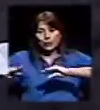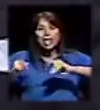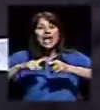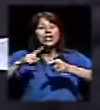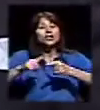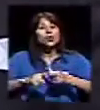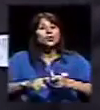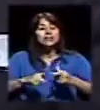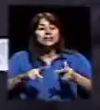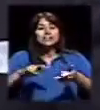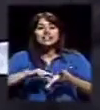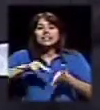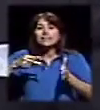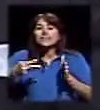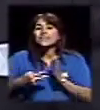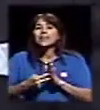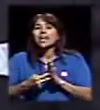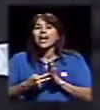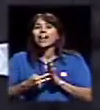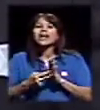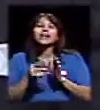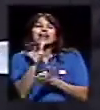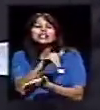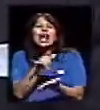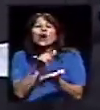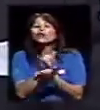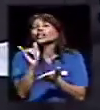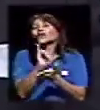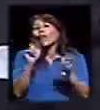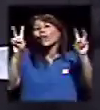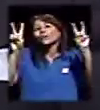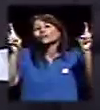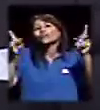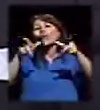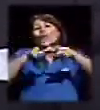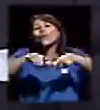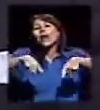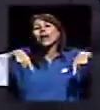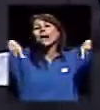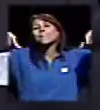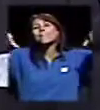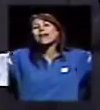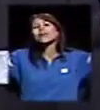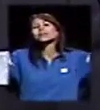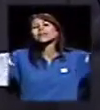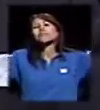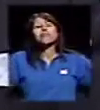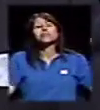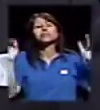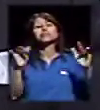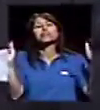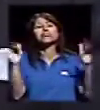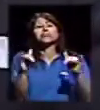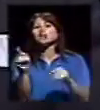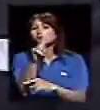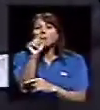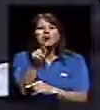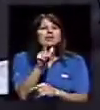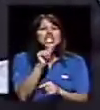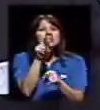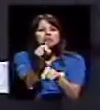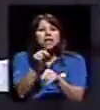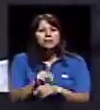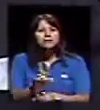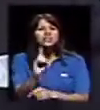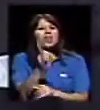gran plaza que es San José, de gran punto de confluencia, que no pregunta quién es ni de dónde viene y que ofrece